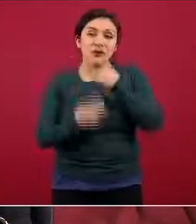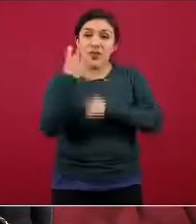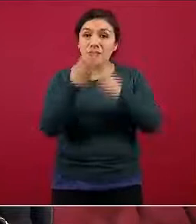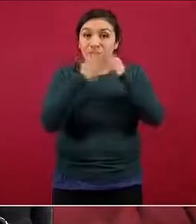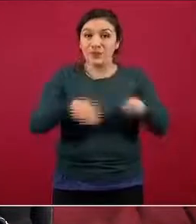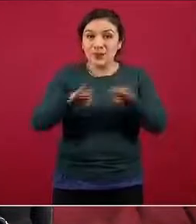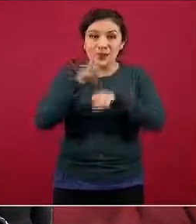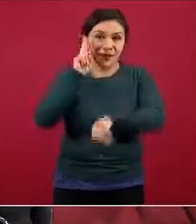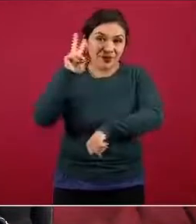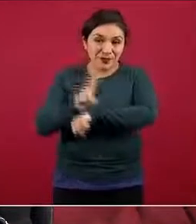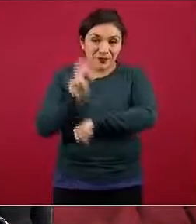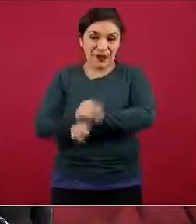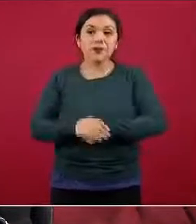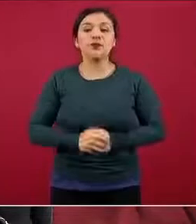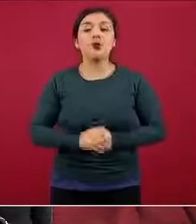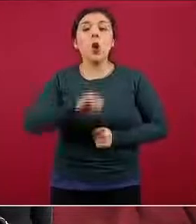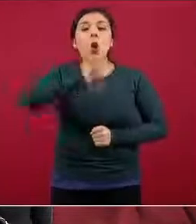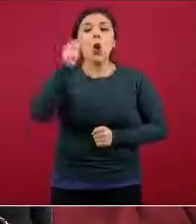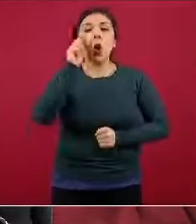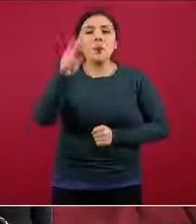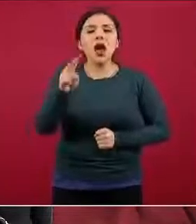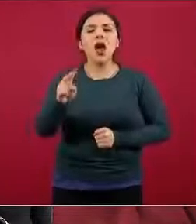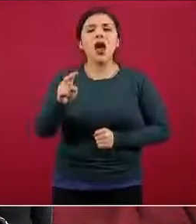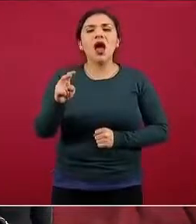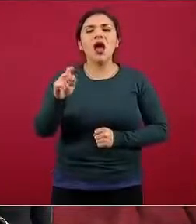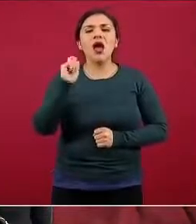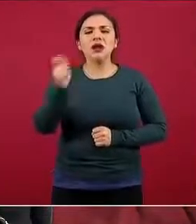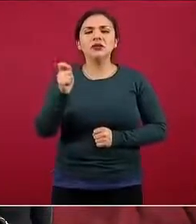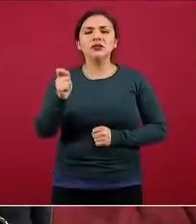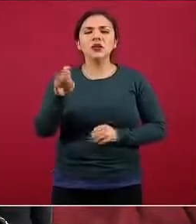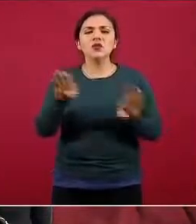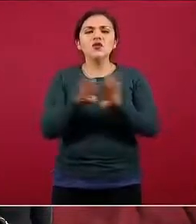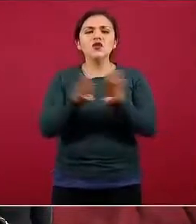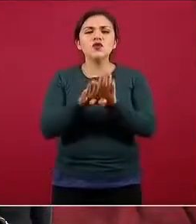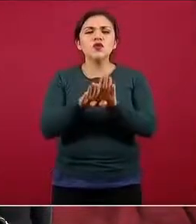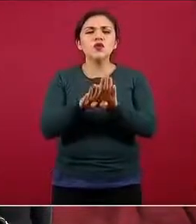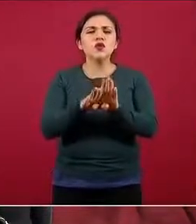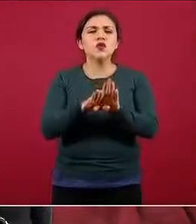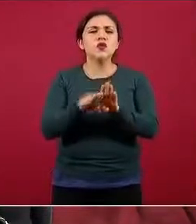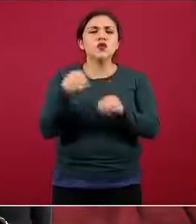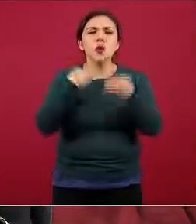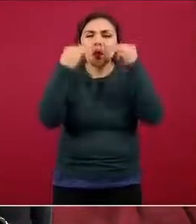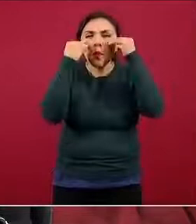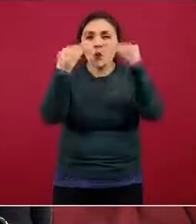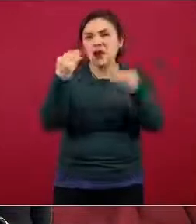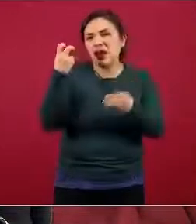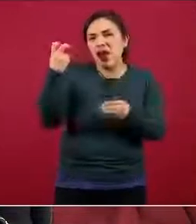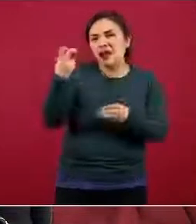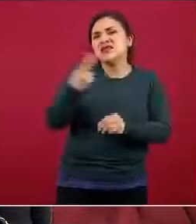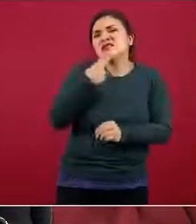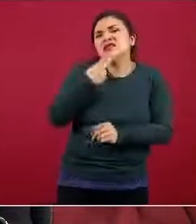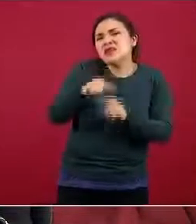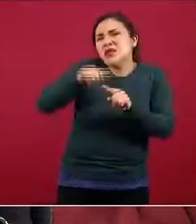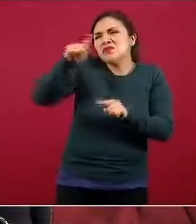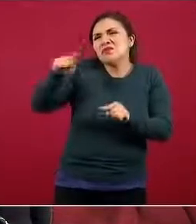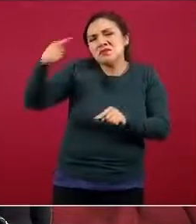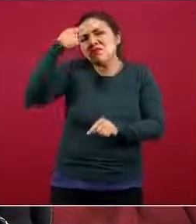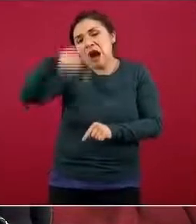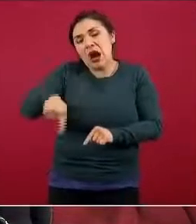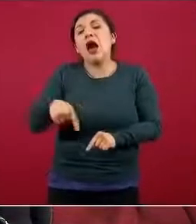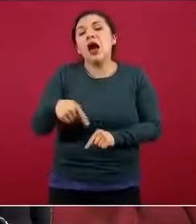número. Y lo que estamos marcando en la tendencia, que es por lo que enseñamos esta gráfica,